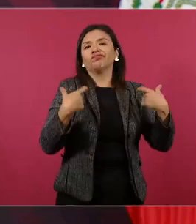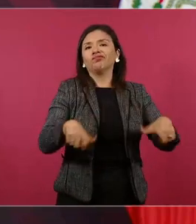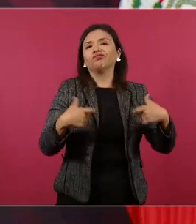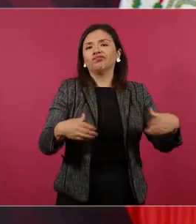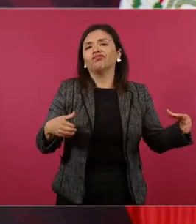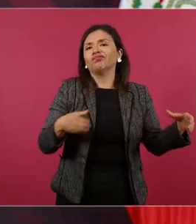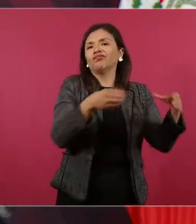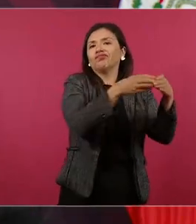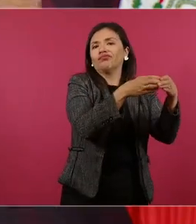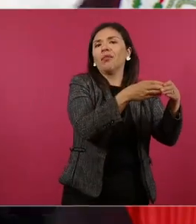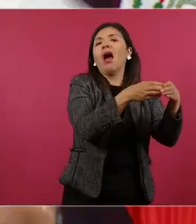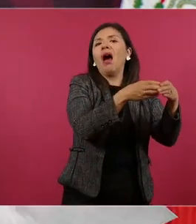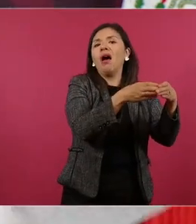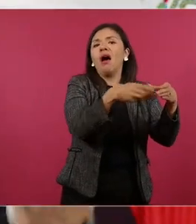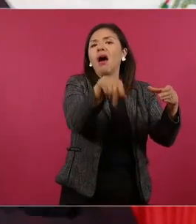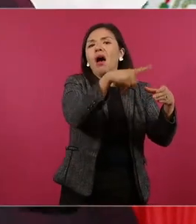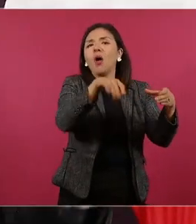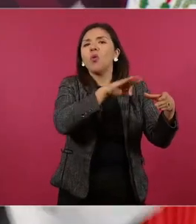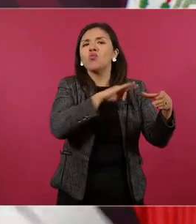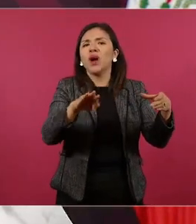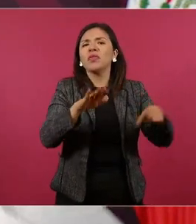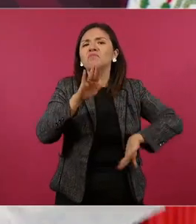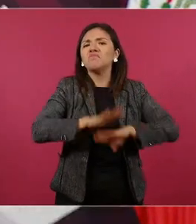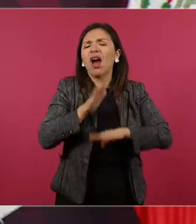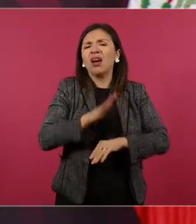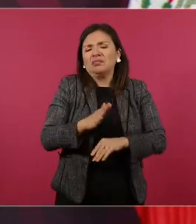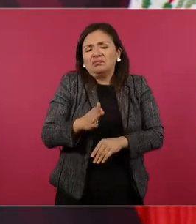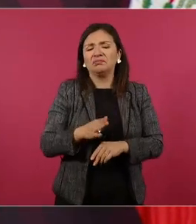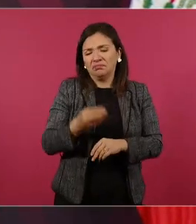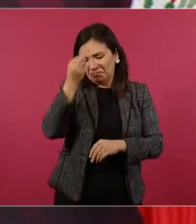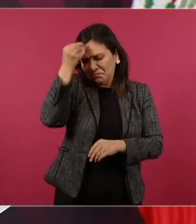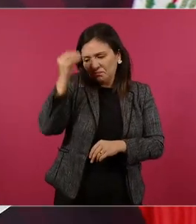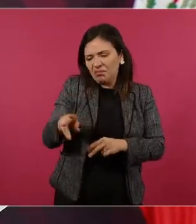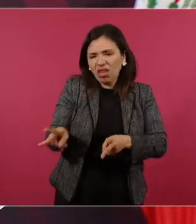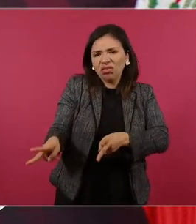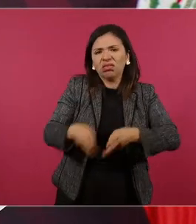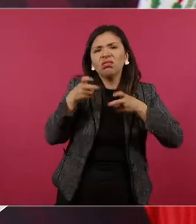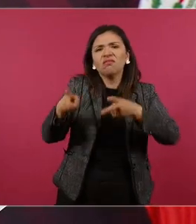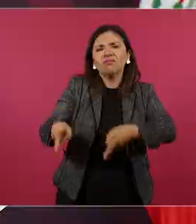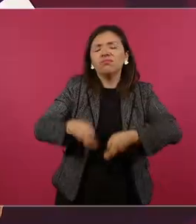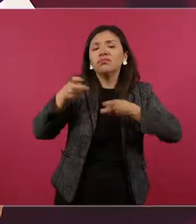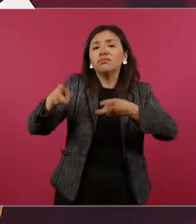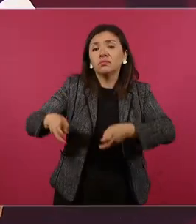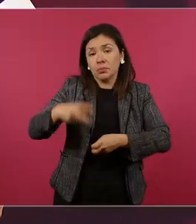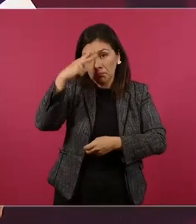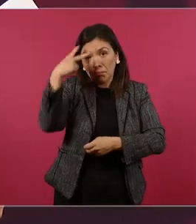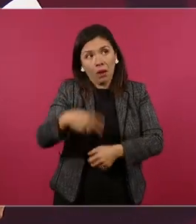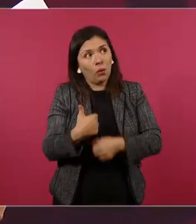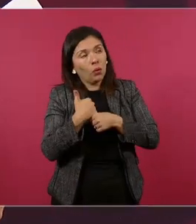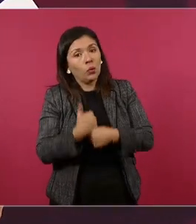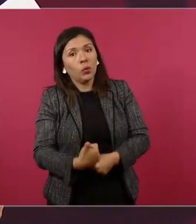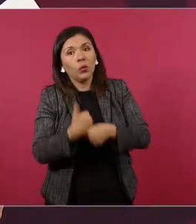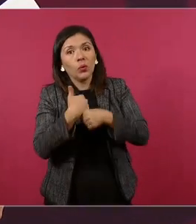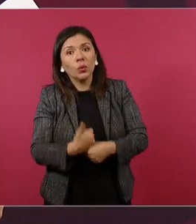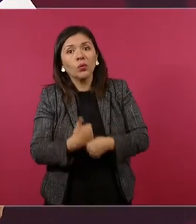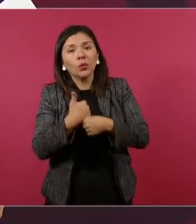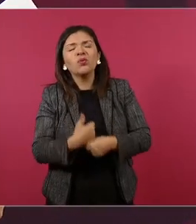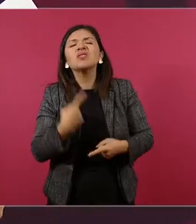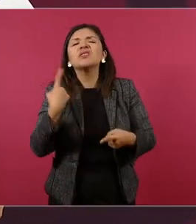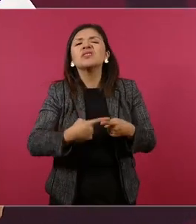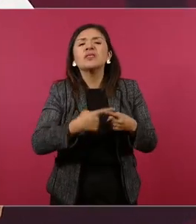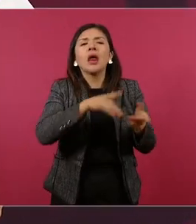oligarquía que se dedicaban a saquear a México a sus anchas con el